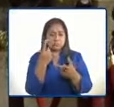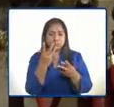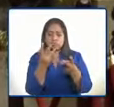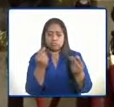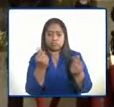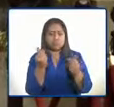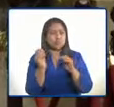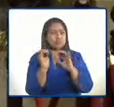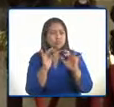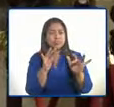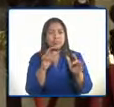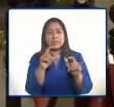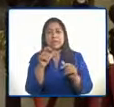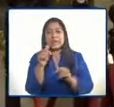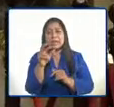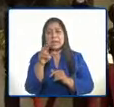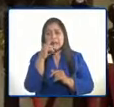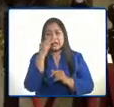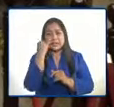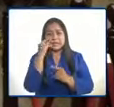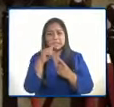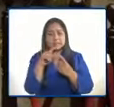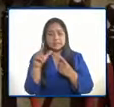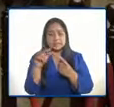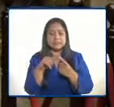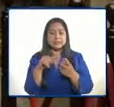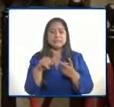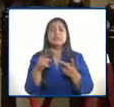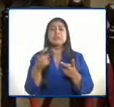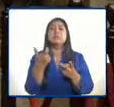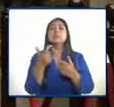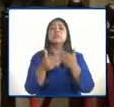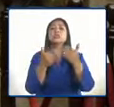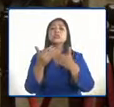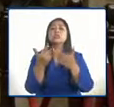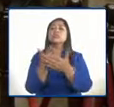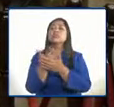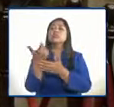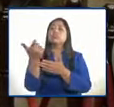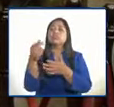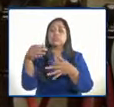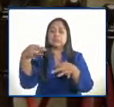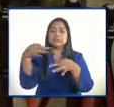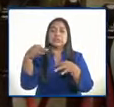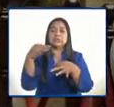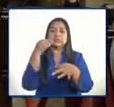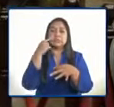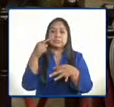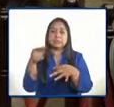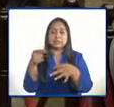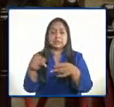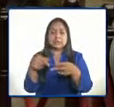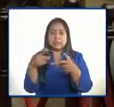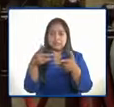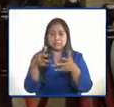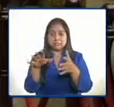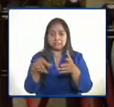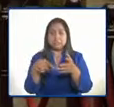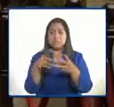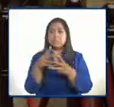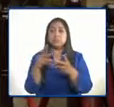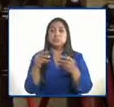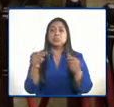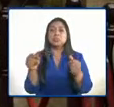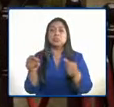las cartillas, los procesos de licitación para adquirir este tipo de papel y de alguna manera solucionar